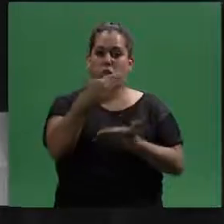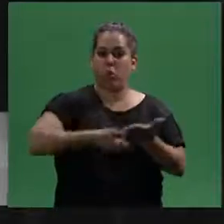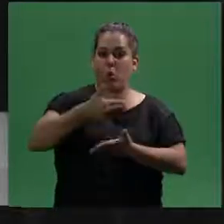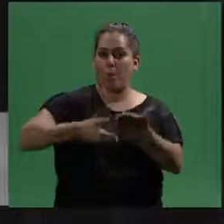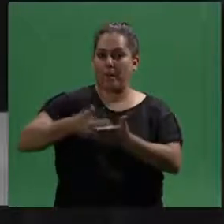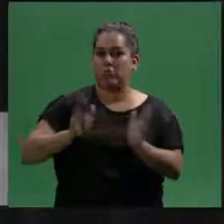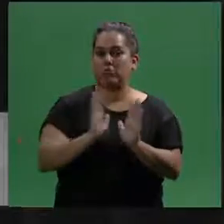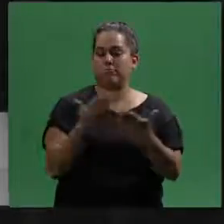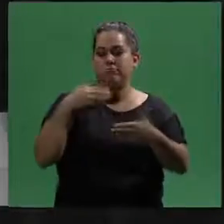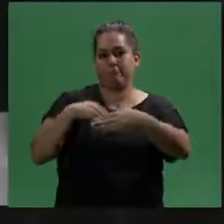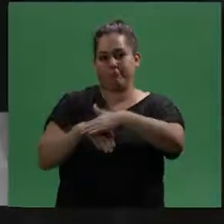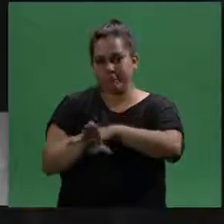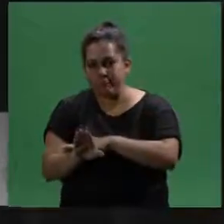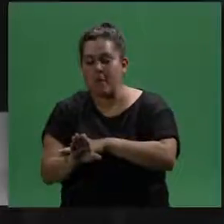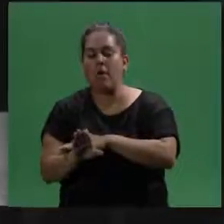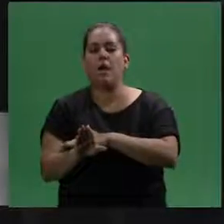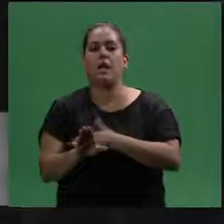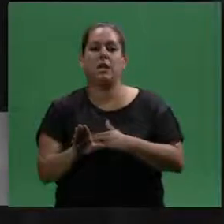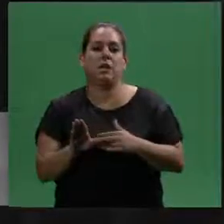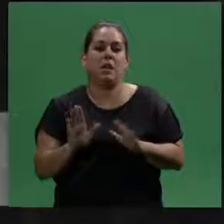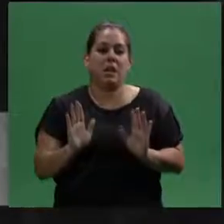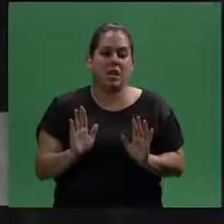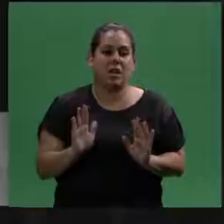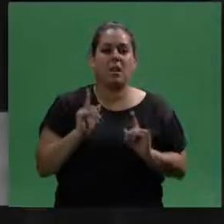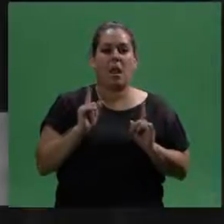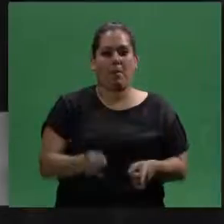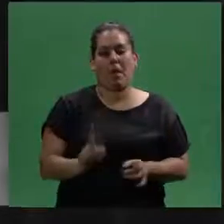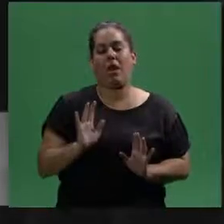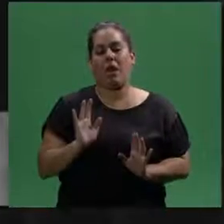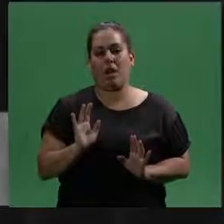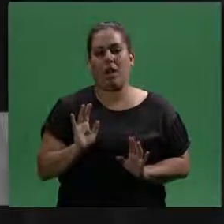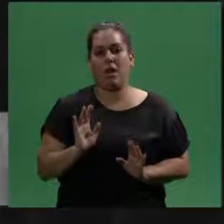todos los documentos que nos ingresan, tratar de que